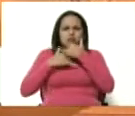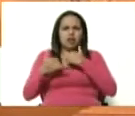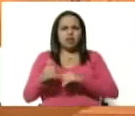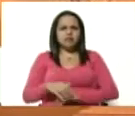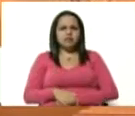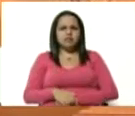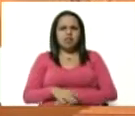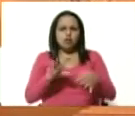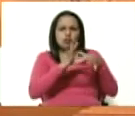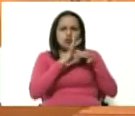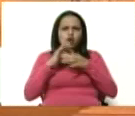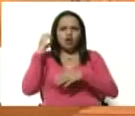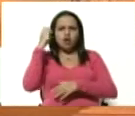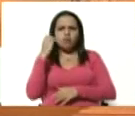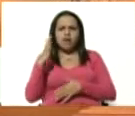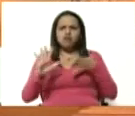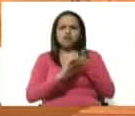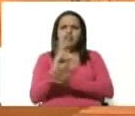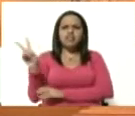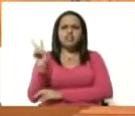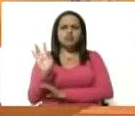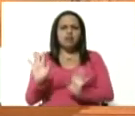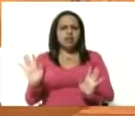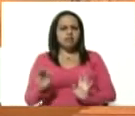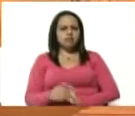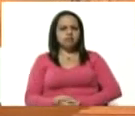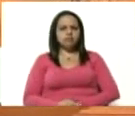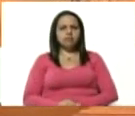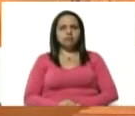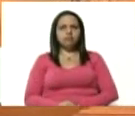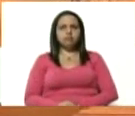la Unión Europea sobre nuestro país.